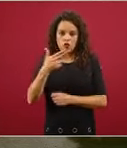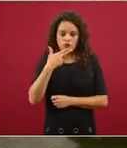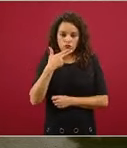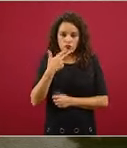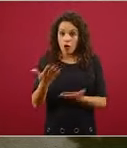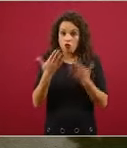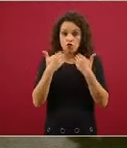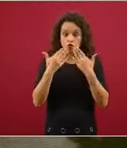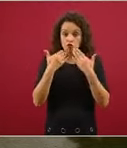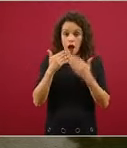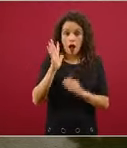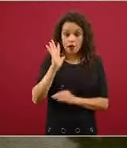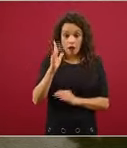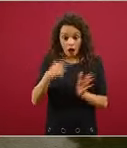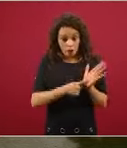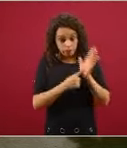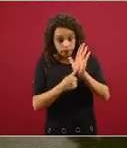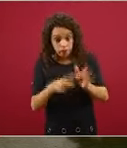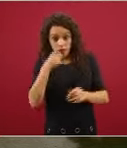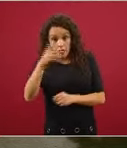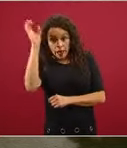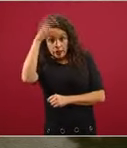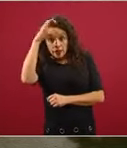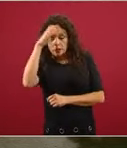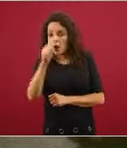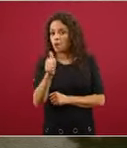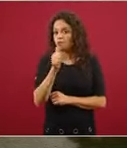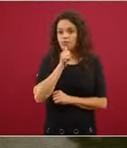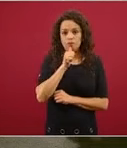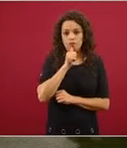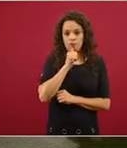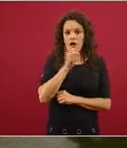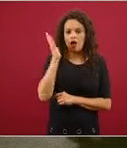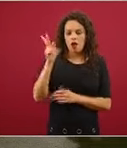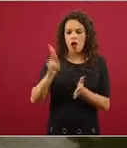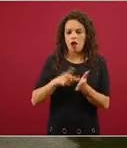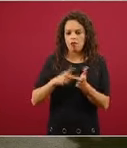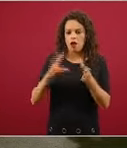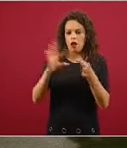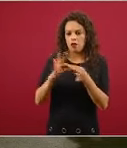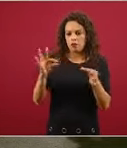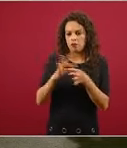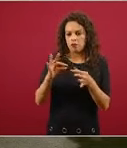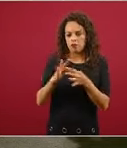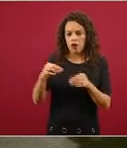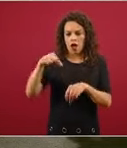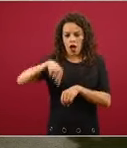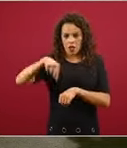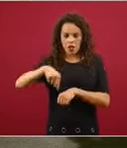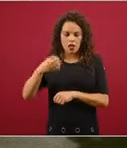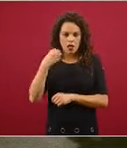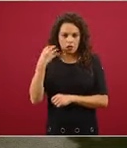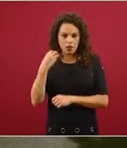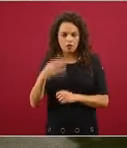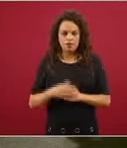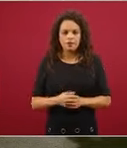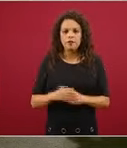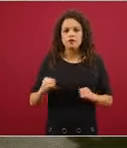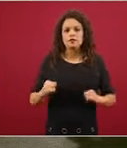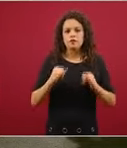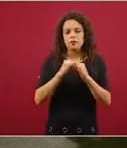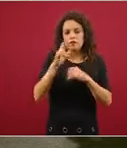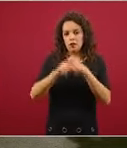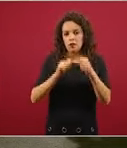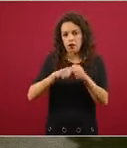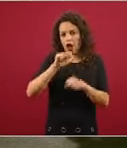científica. Esto ya lo ha explicado el doctor Simón Cava, director de los Institutos Nacionales de